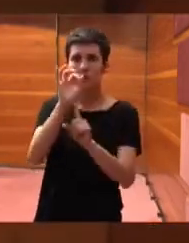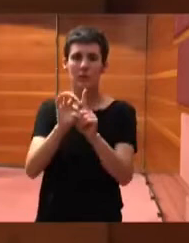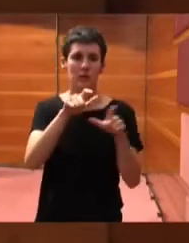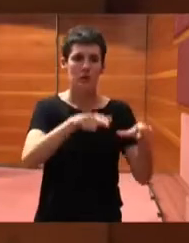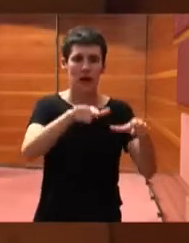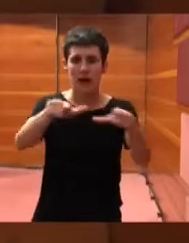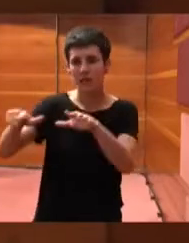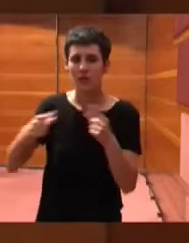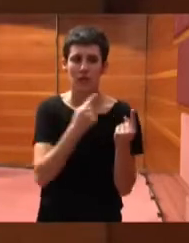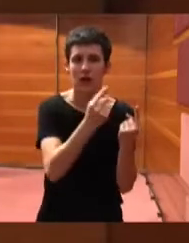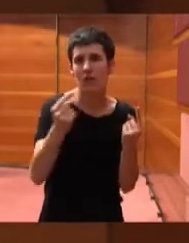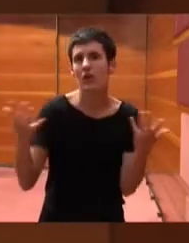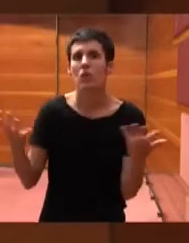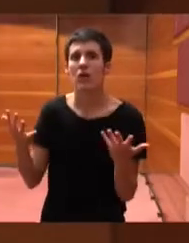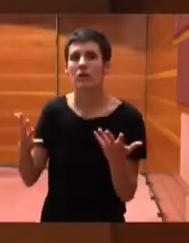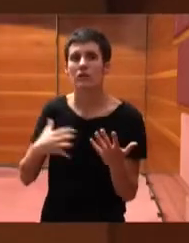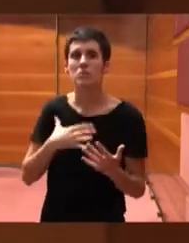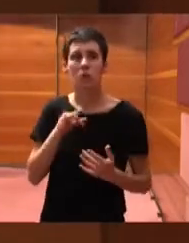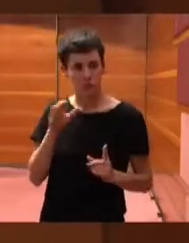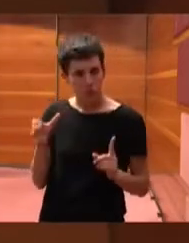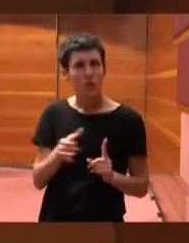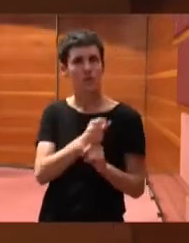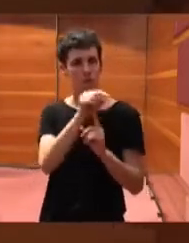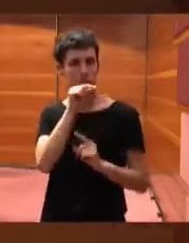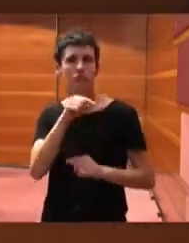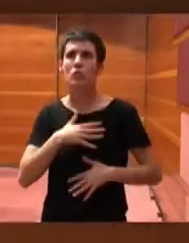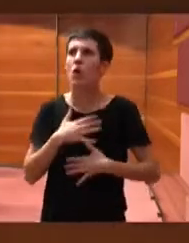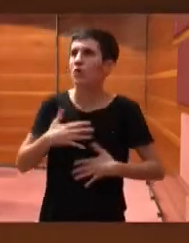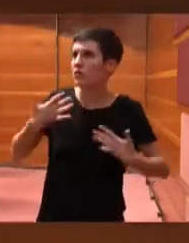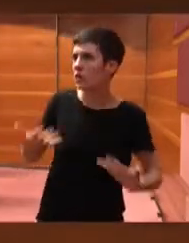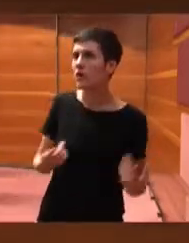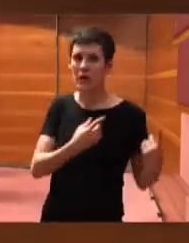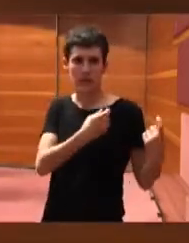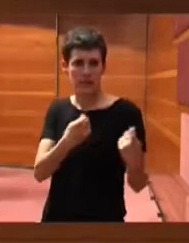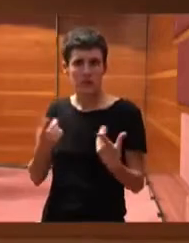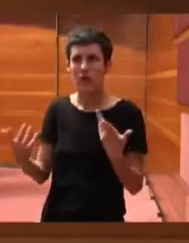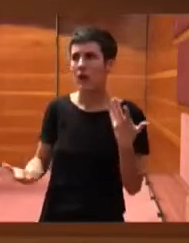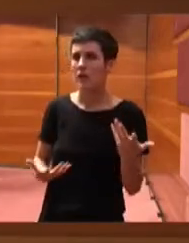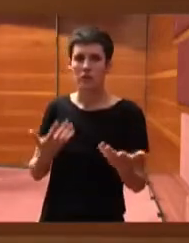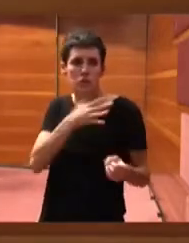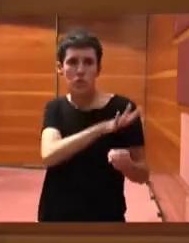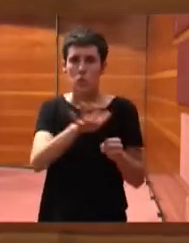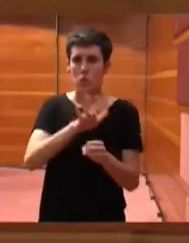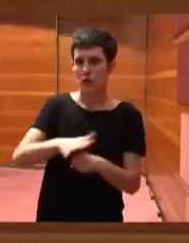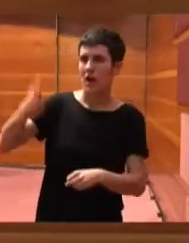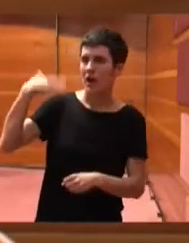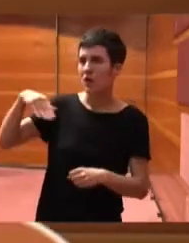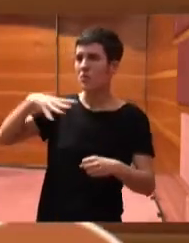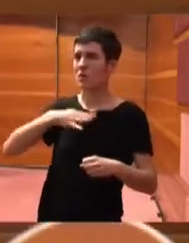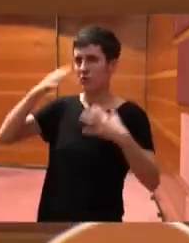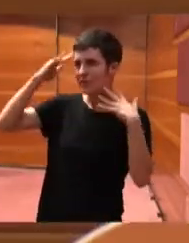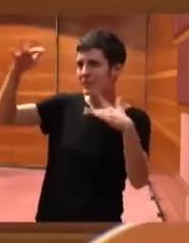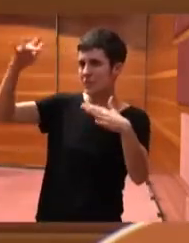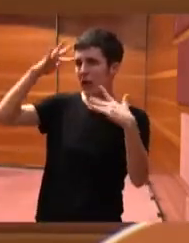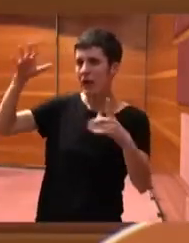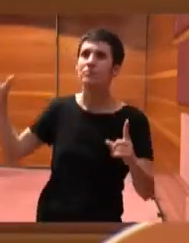habitación? Podemos llegar a eso, ¿no? Podemos llegar a un confort, a unas necesidades, podemos llegar a aquello que nos imaginemos y que nos